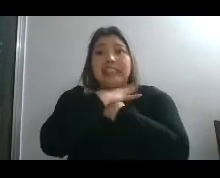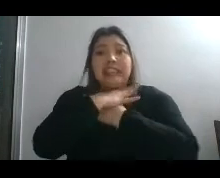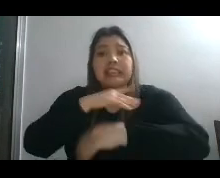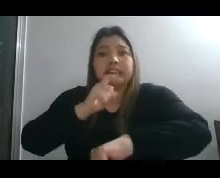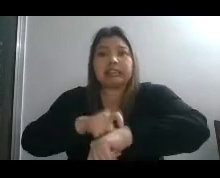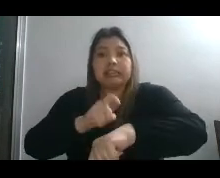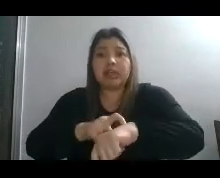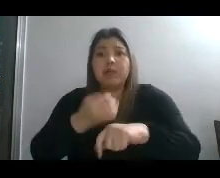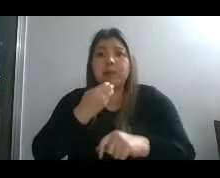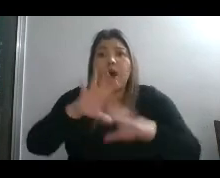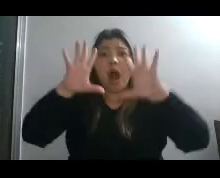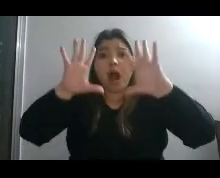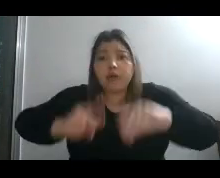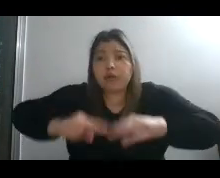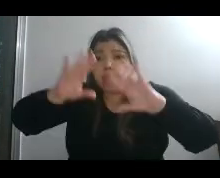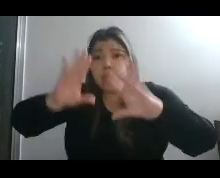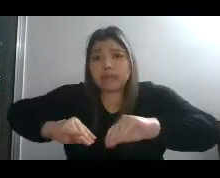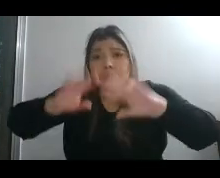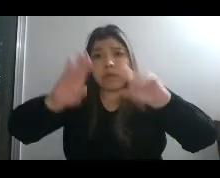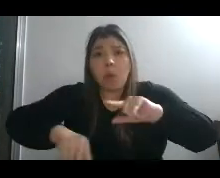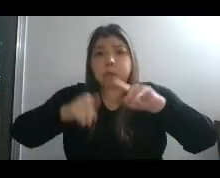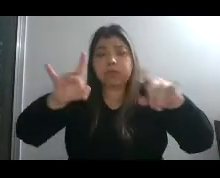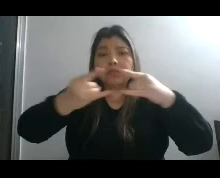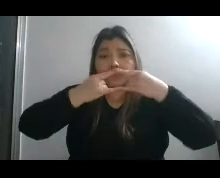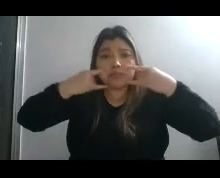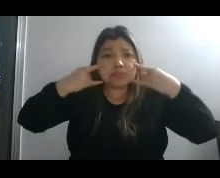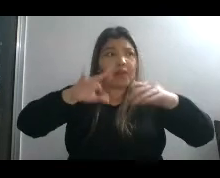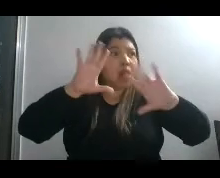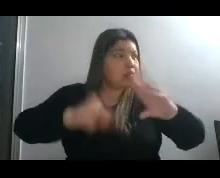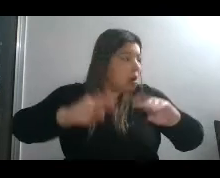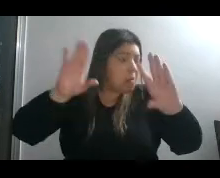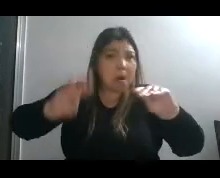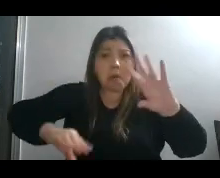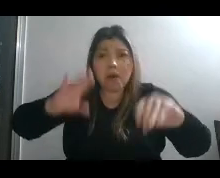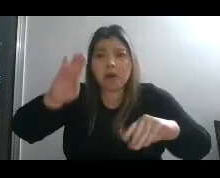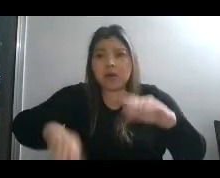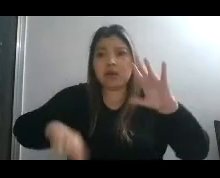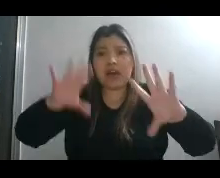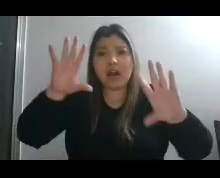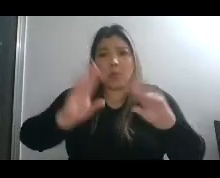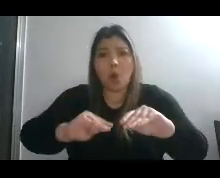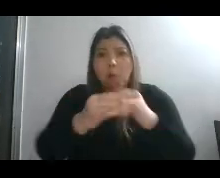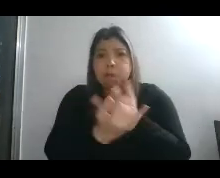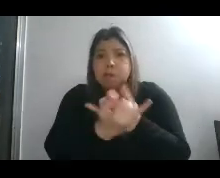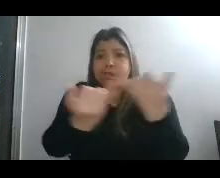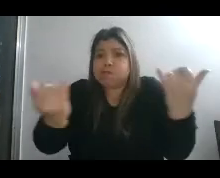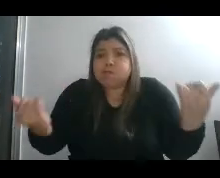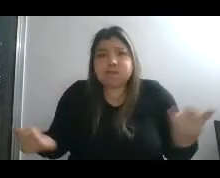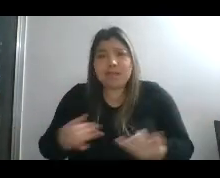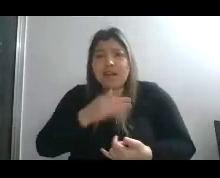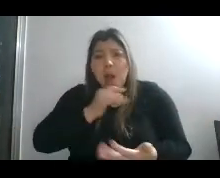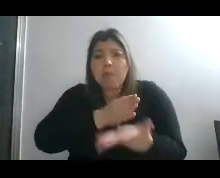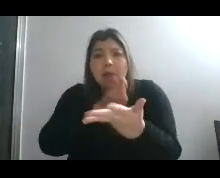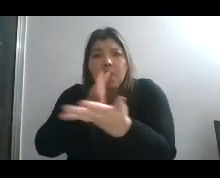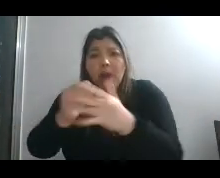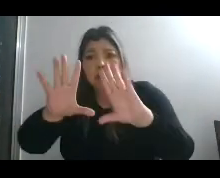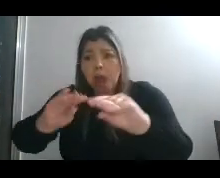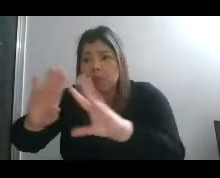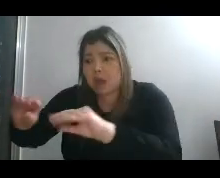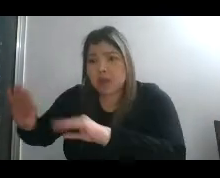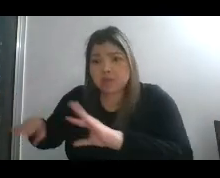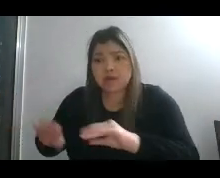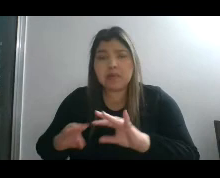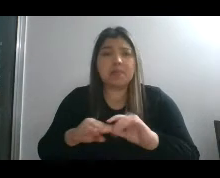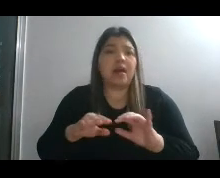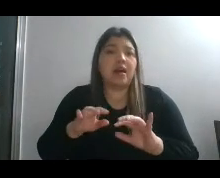ya existencias de mascarillas y ya estamos en un momento bastante complicado de la atención y de la pandemia, es muy